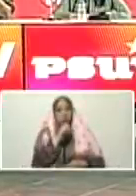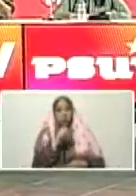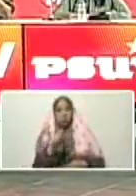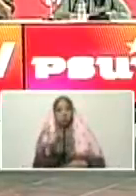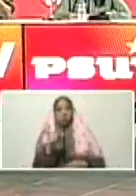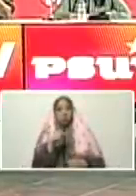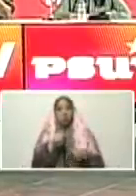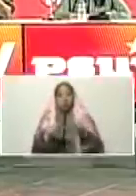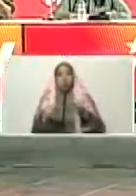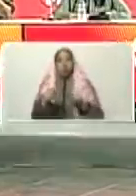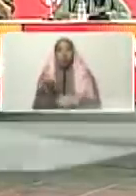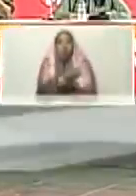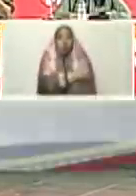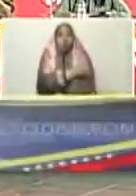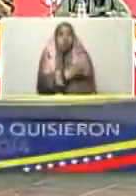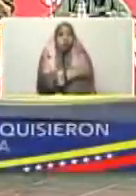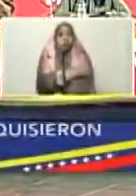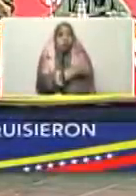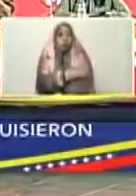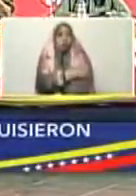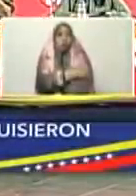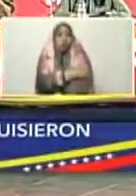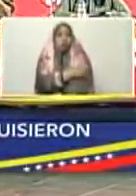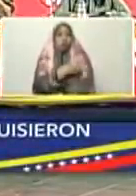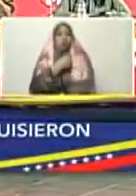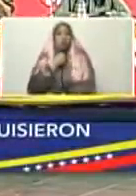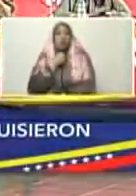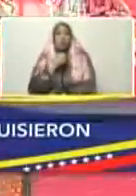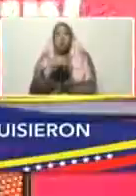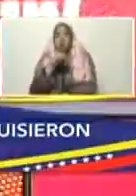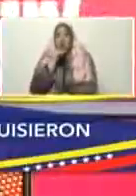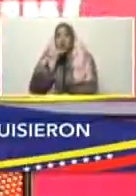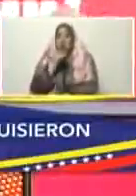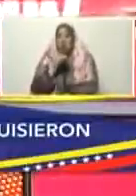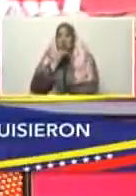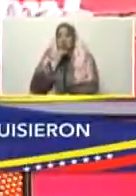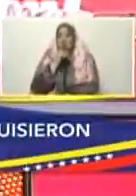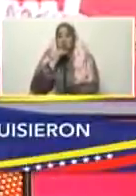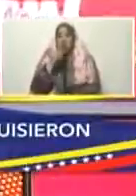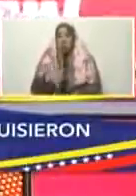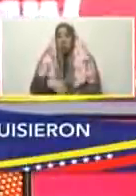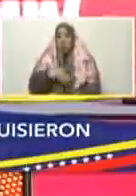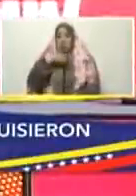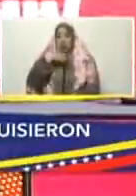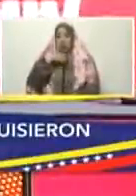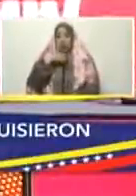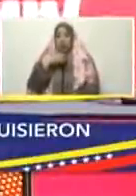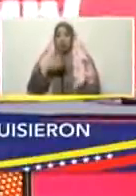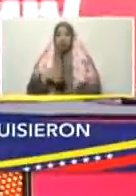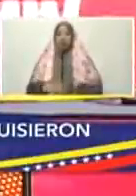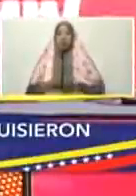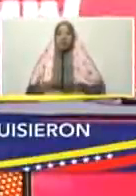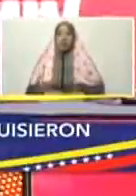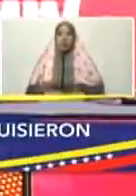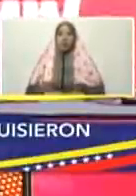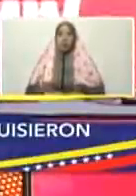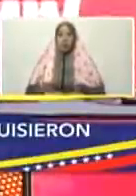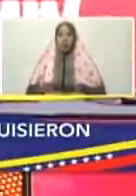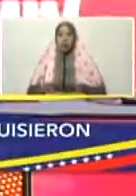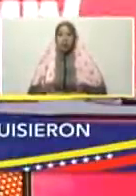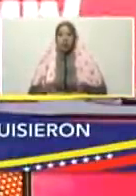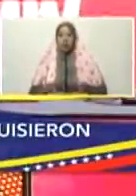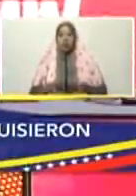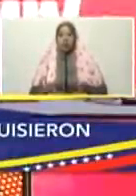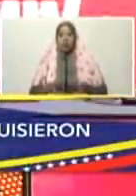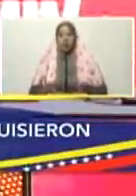la oposición anda ardida como le decía el presidente de la asamblea nacional jorge